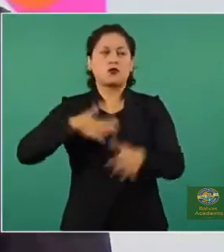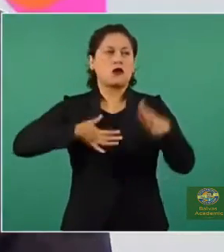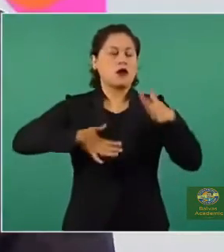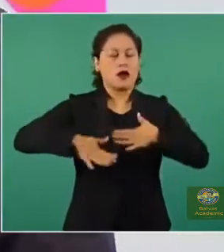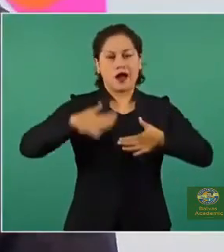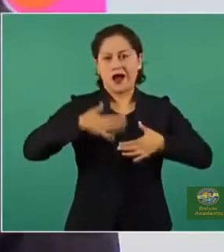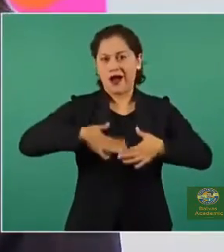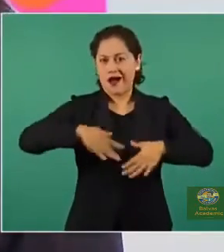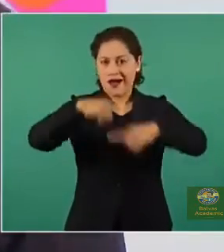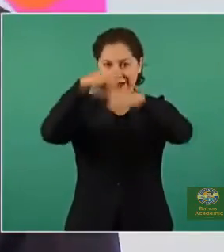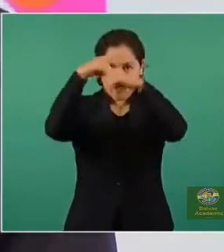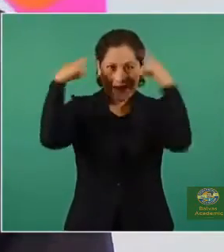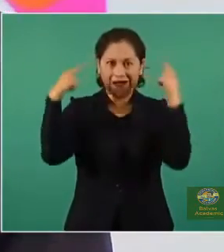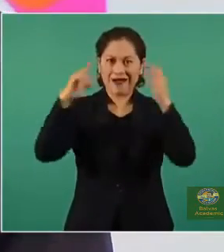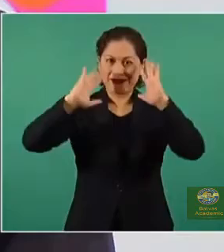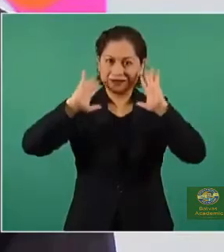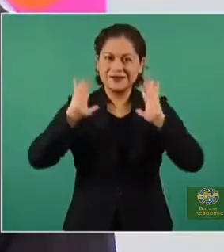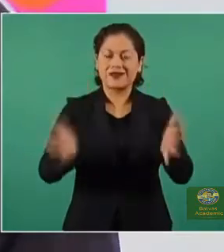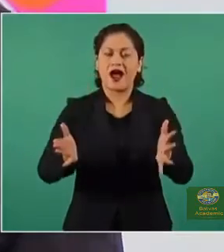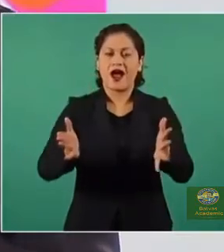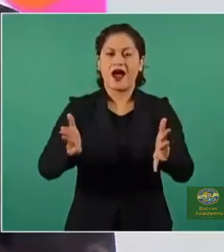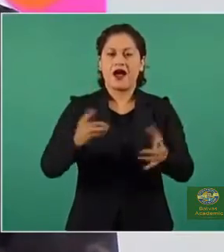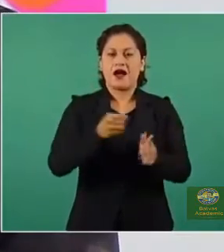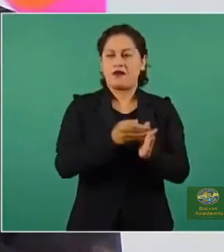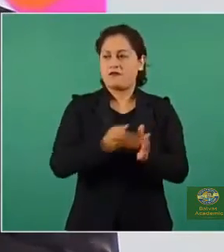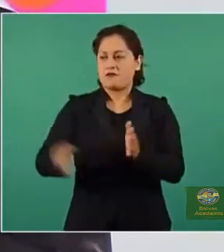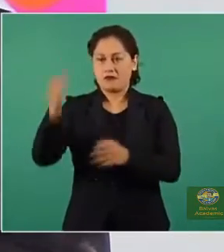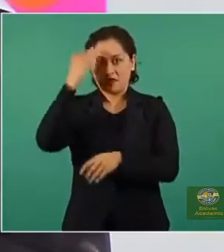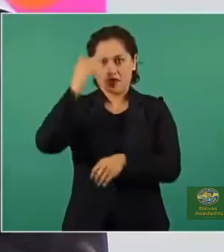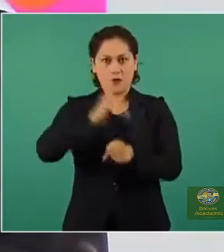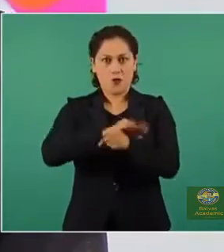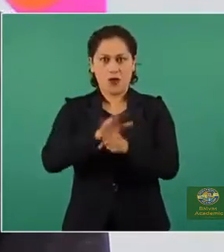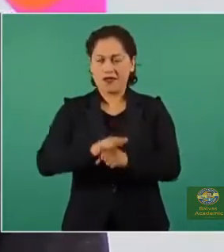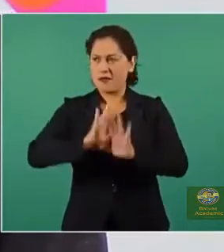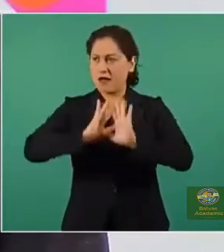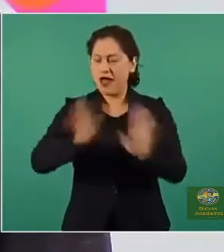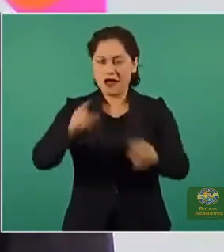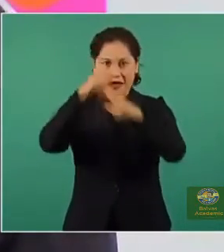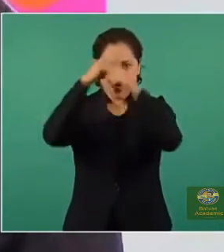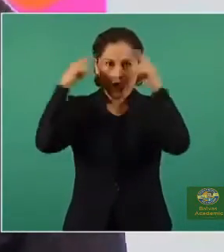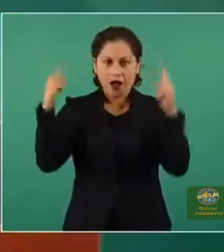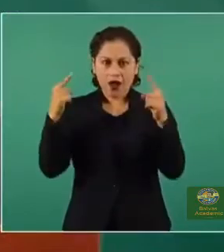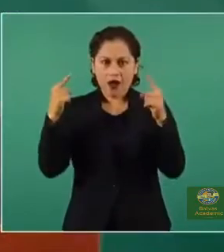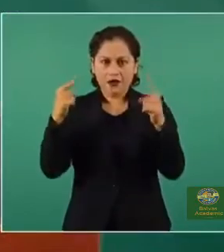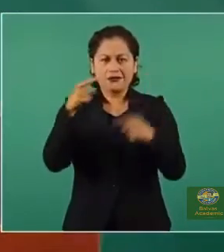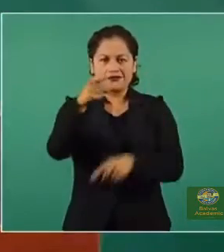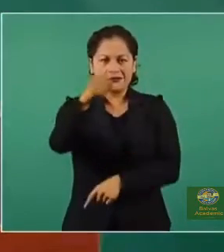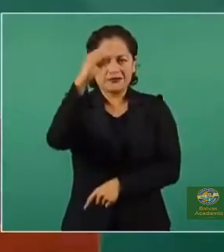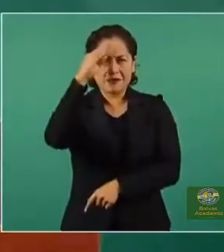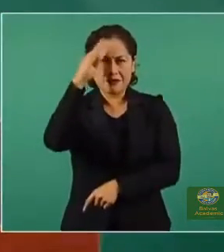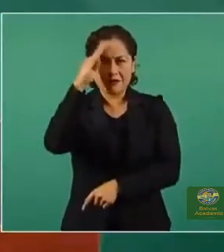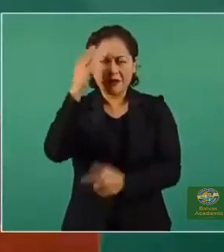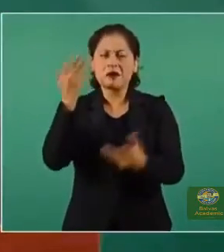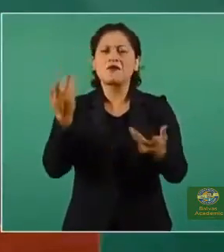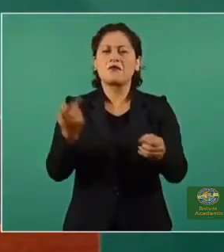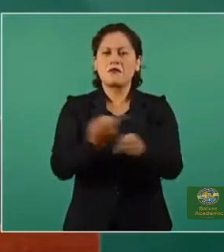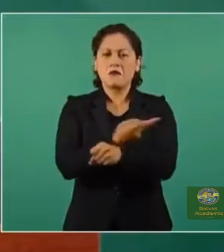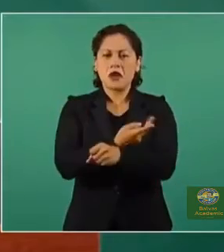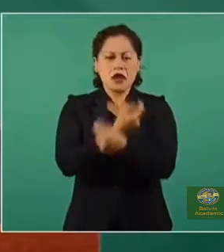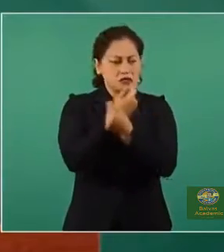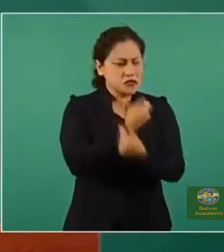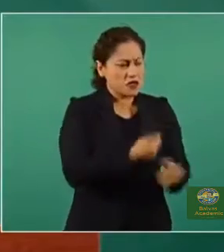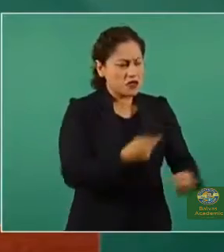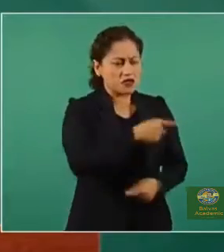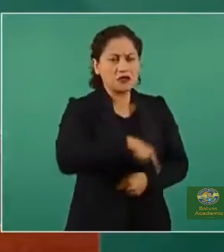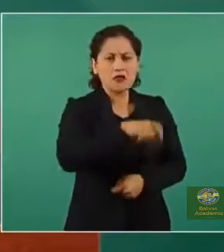pesa este tiempo de pandemia, yo nada más quiero que visualicen que para un niño o una niña de 8